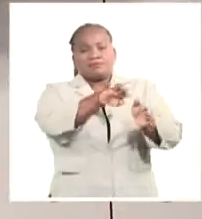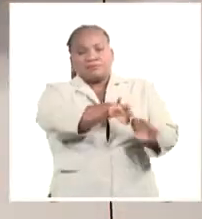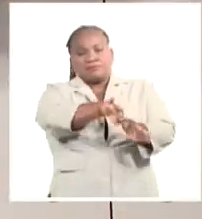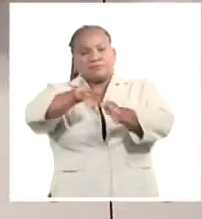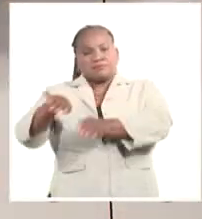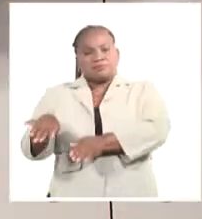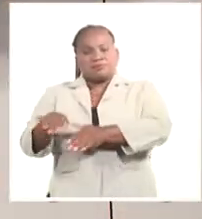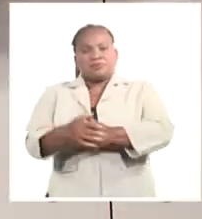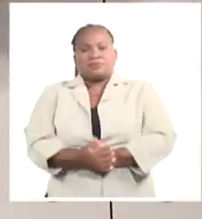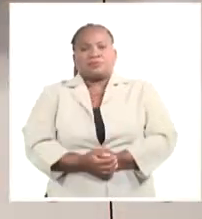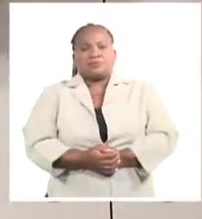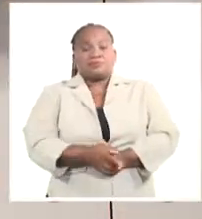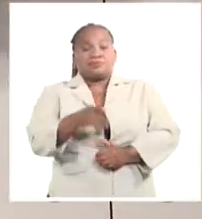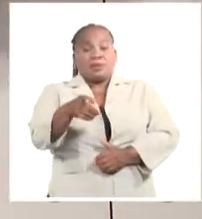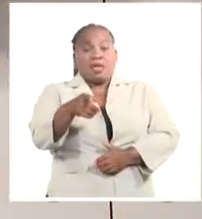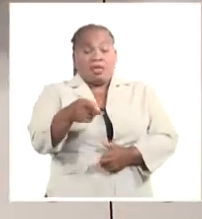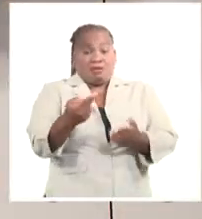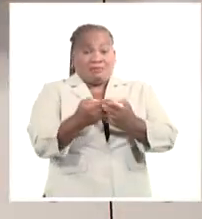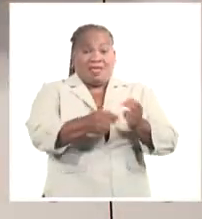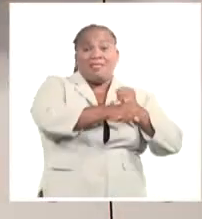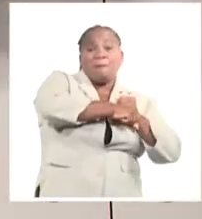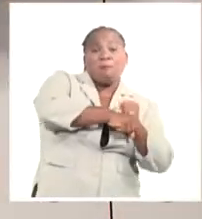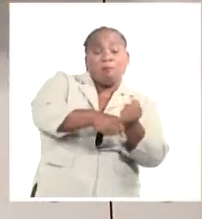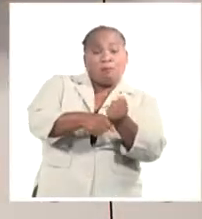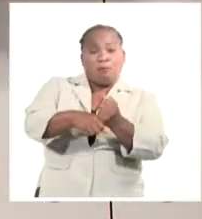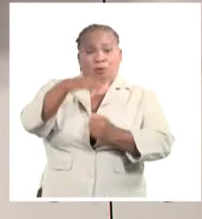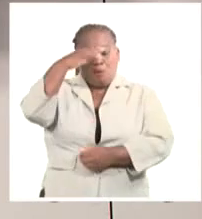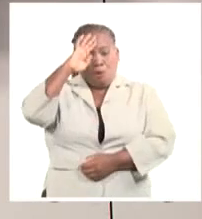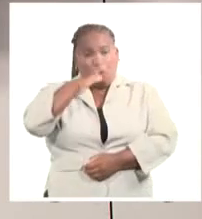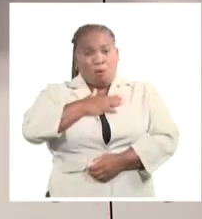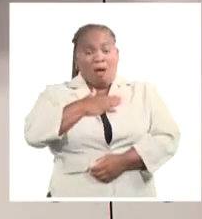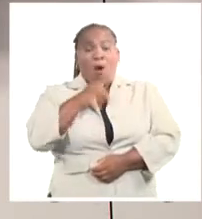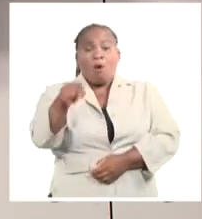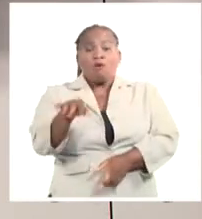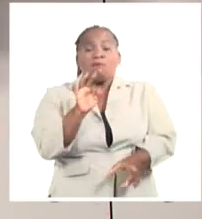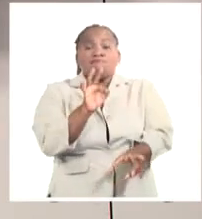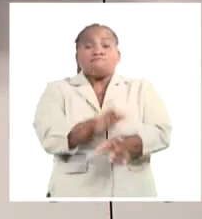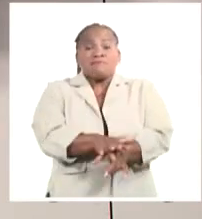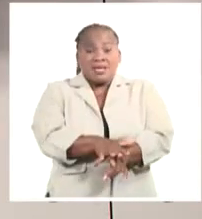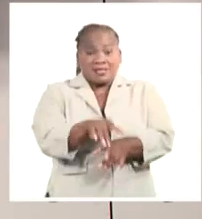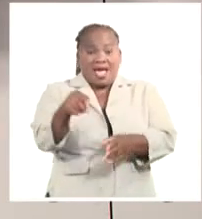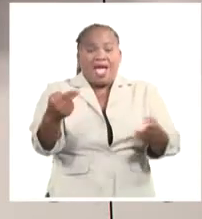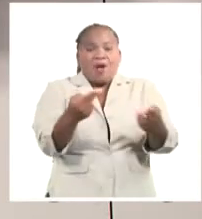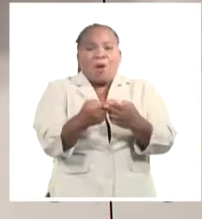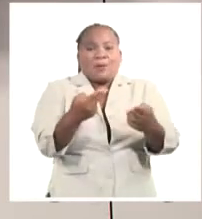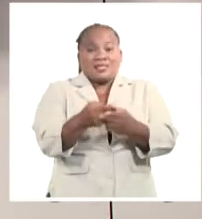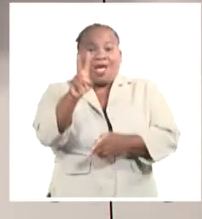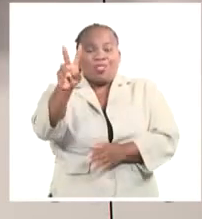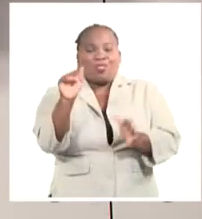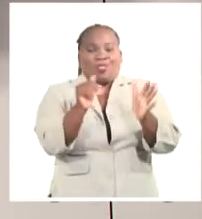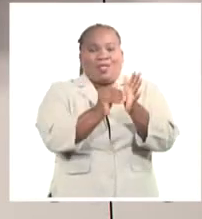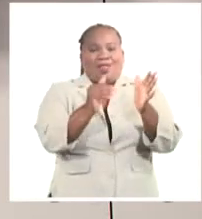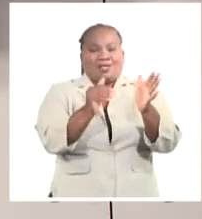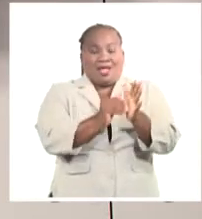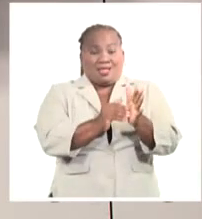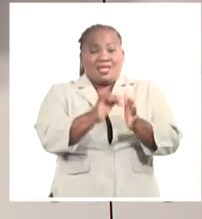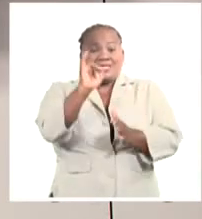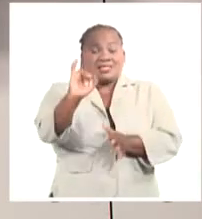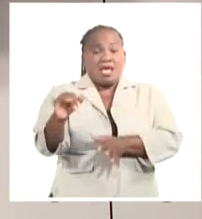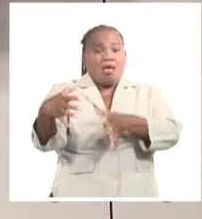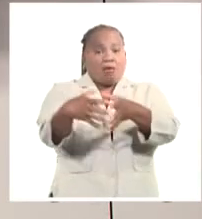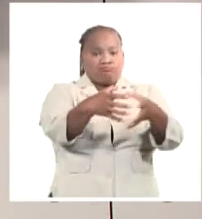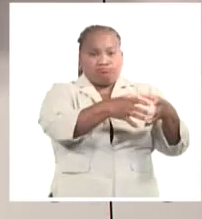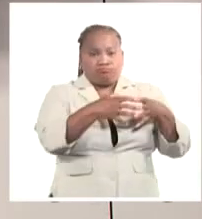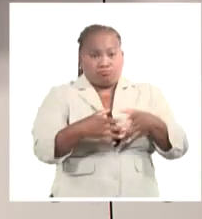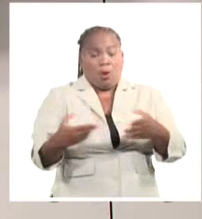Pasamos a nuestro pasatiempo nacional. Hoy comienza la primera Liga Élite del béisbol cubano. A las 2 de la tarde se medirán los 6 equipos en